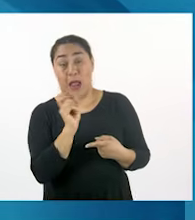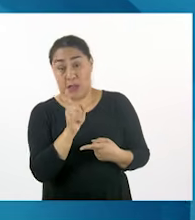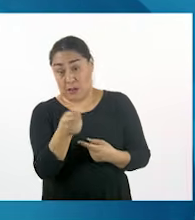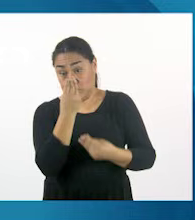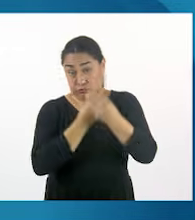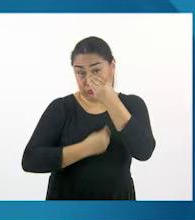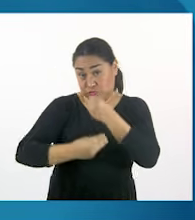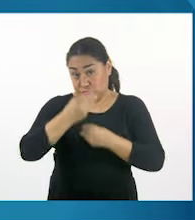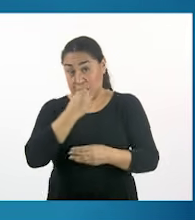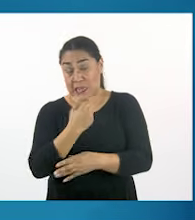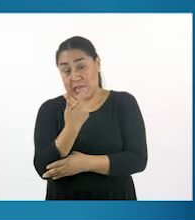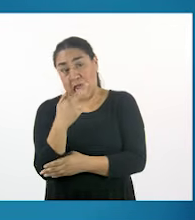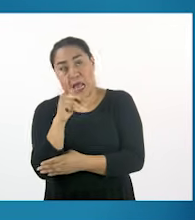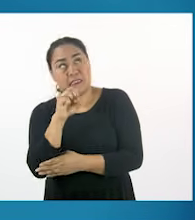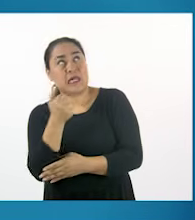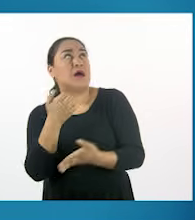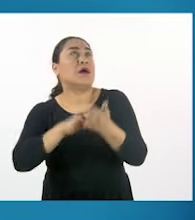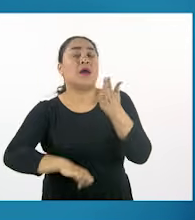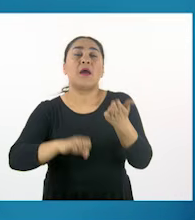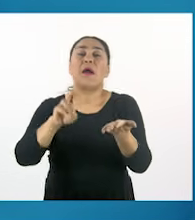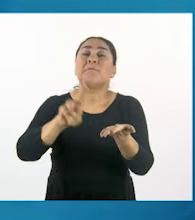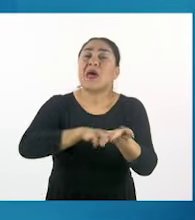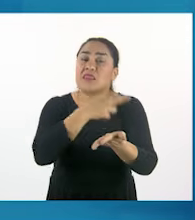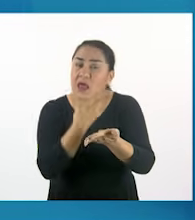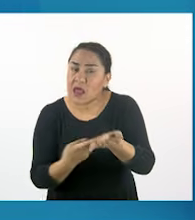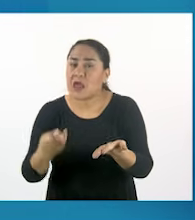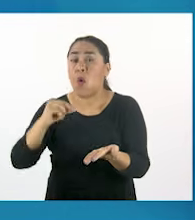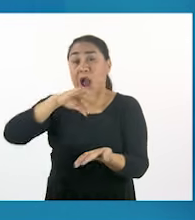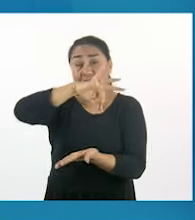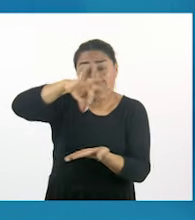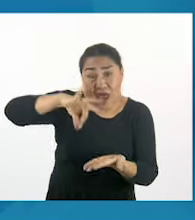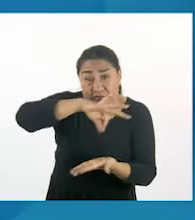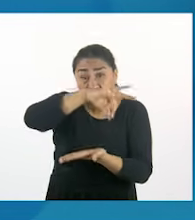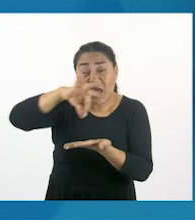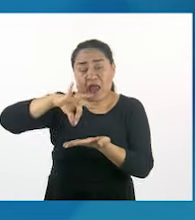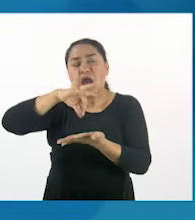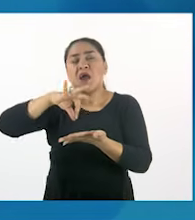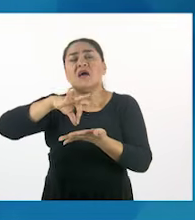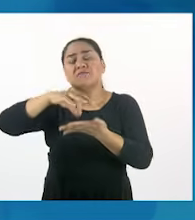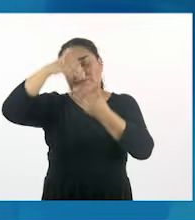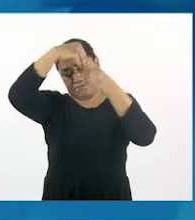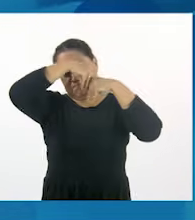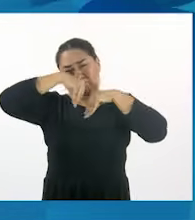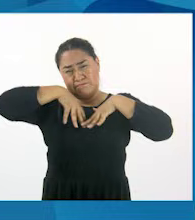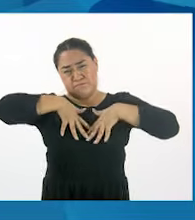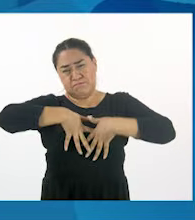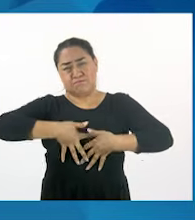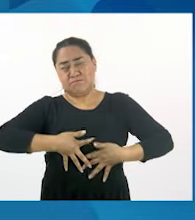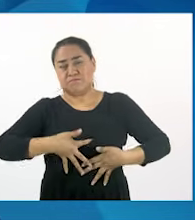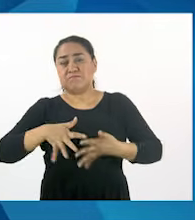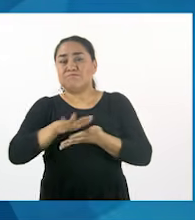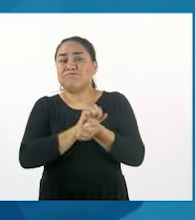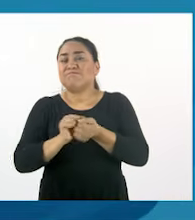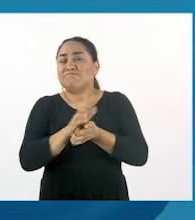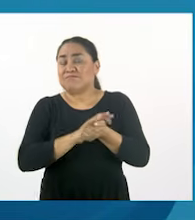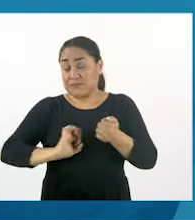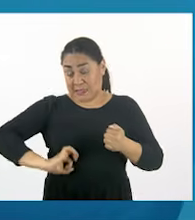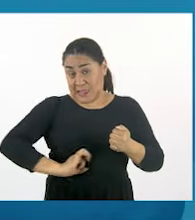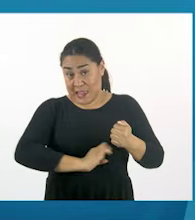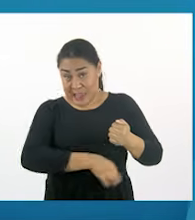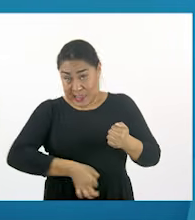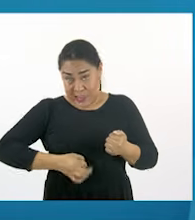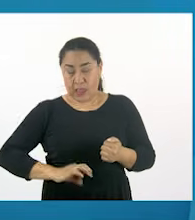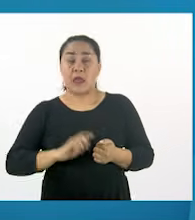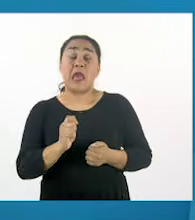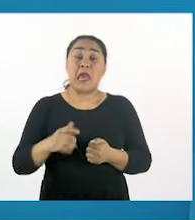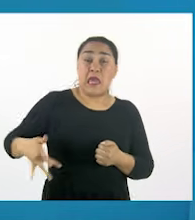grasa, como la mantequilla o el aceite, es disolverla en el intestino. El hígado